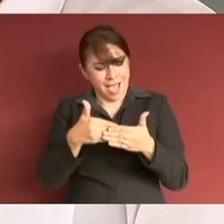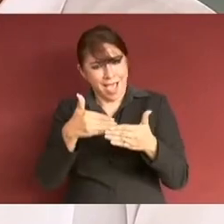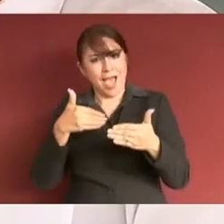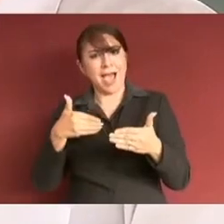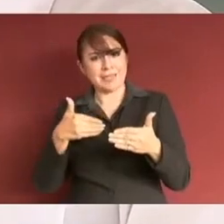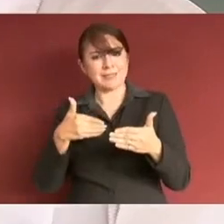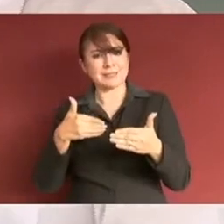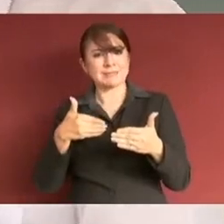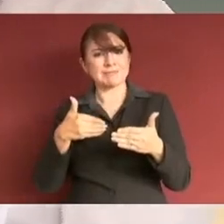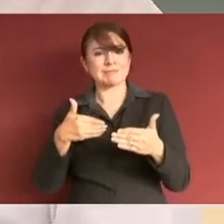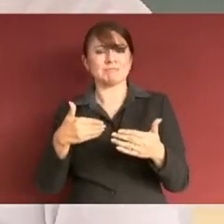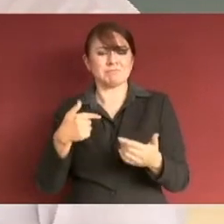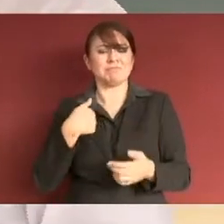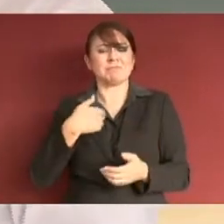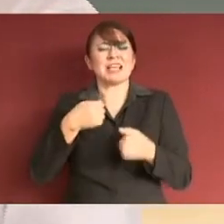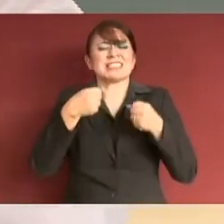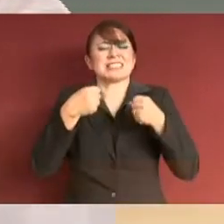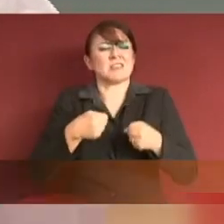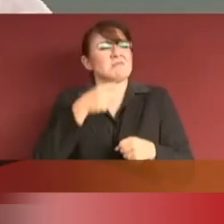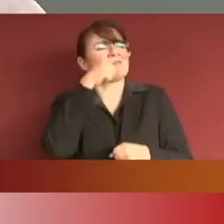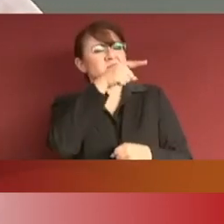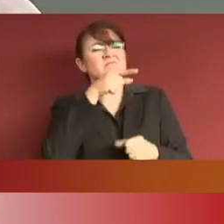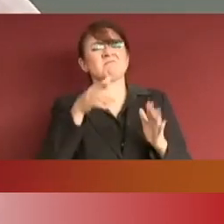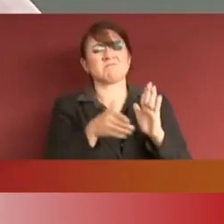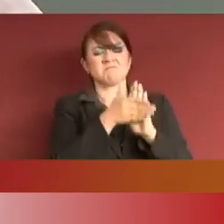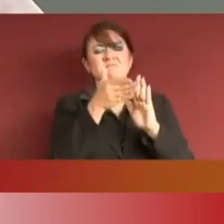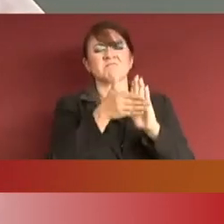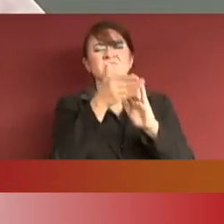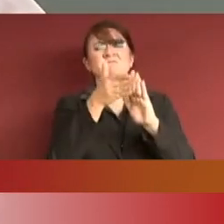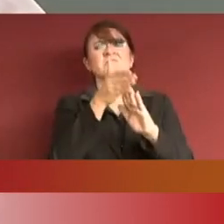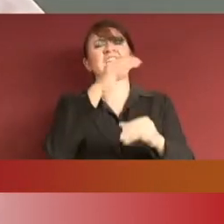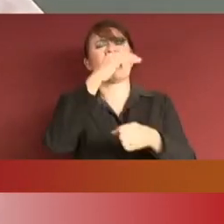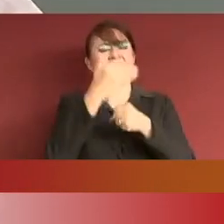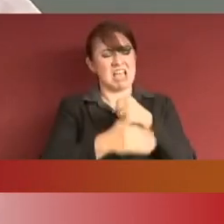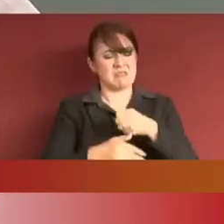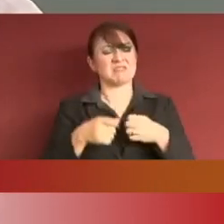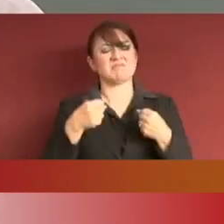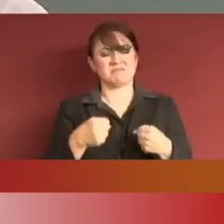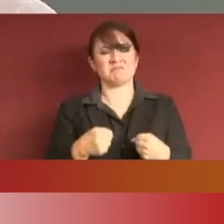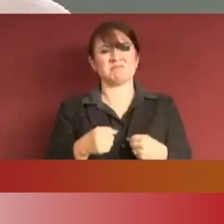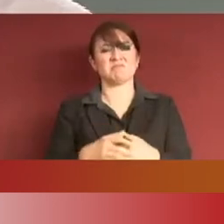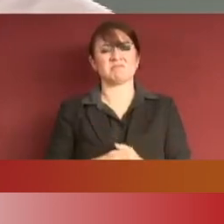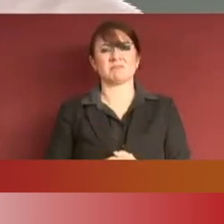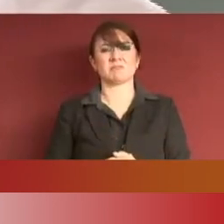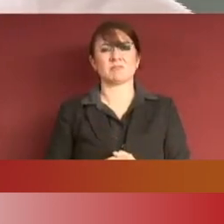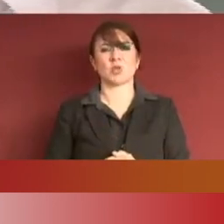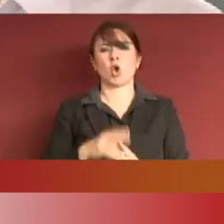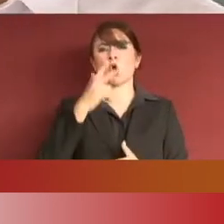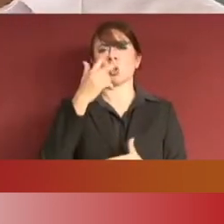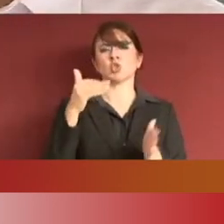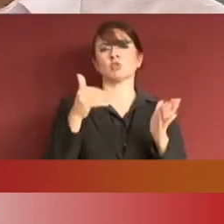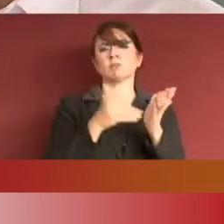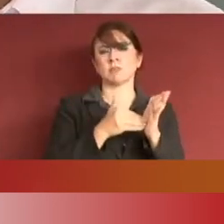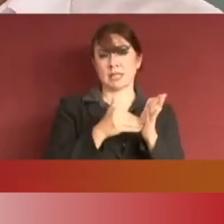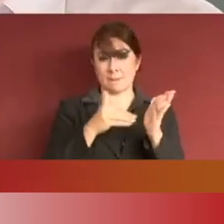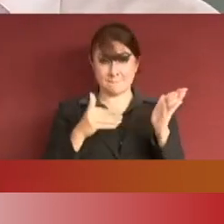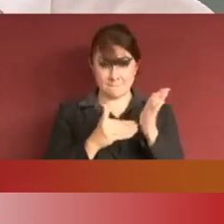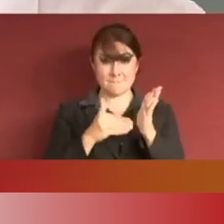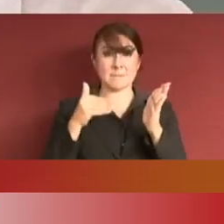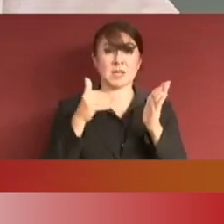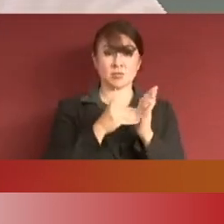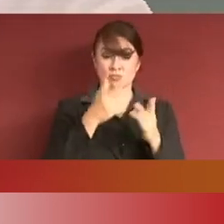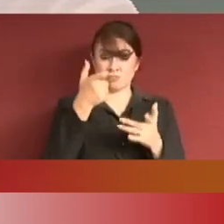pues vamos a terminar esta obra. con los 8 mil millones de pesos de